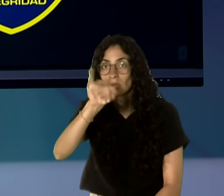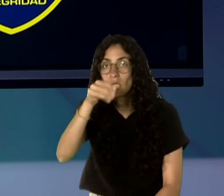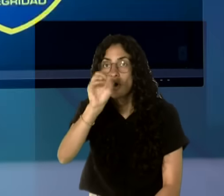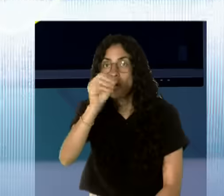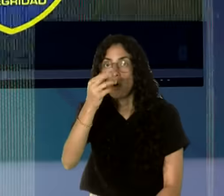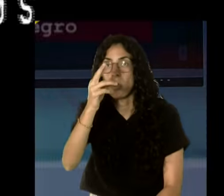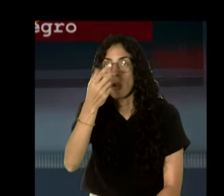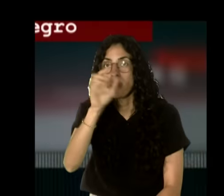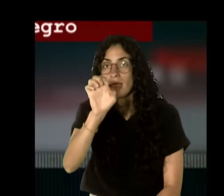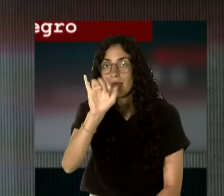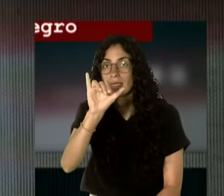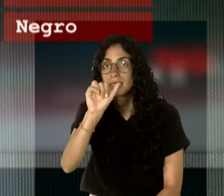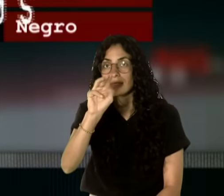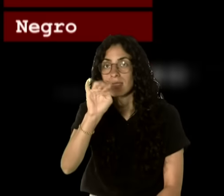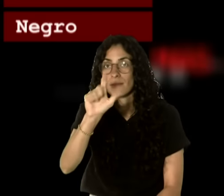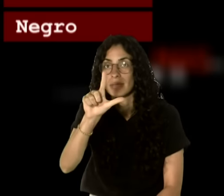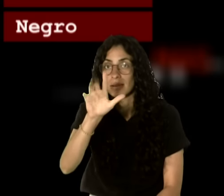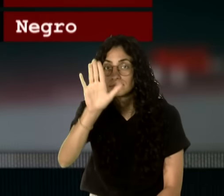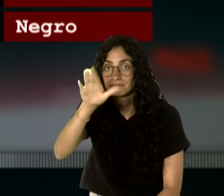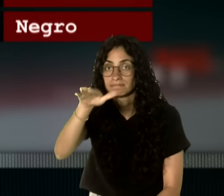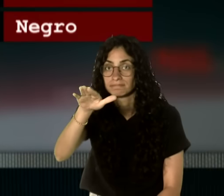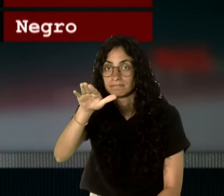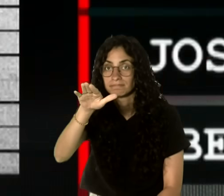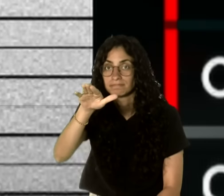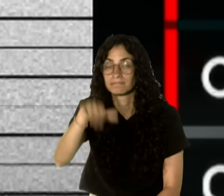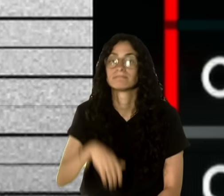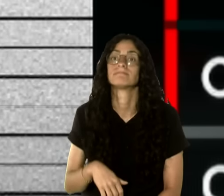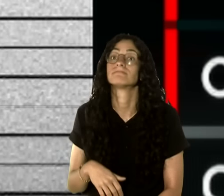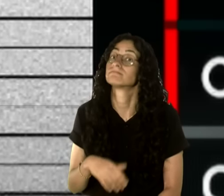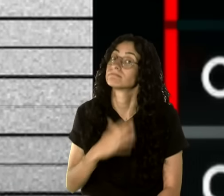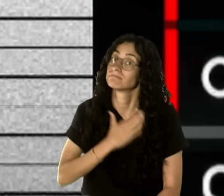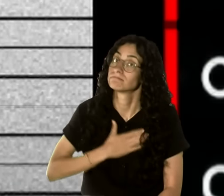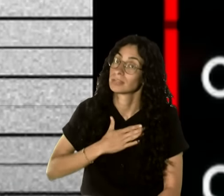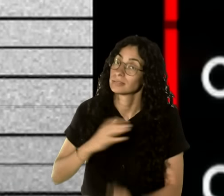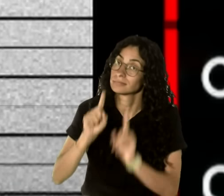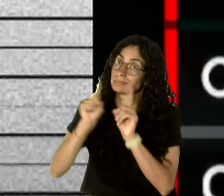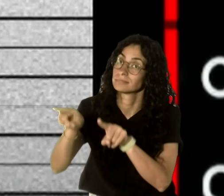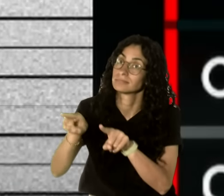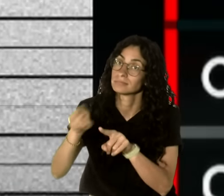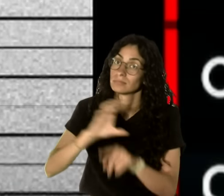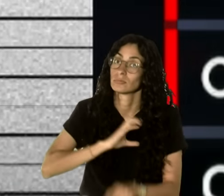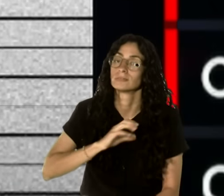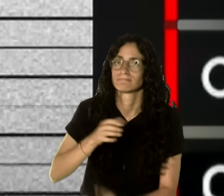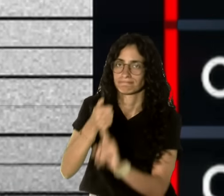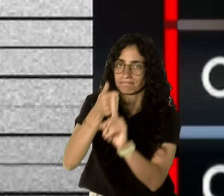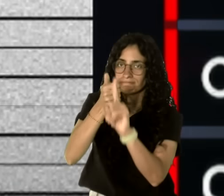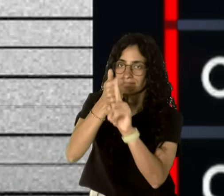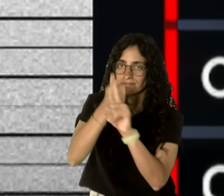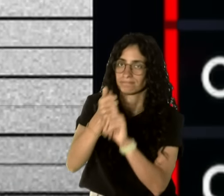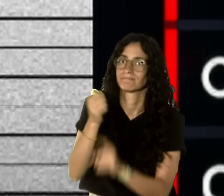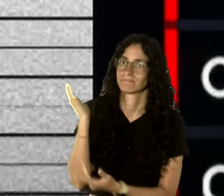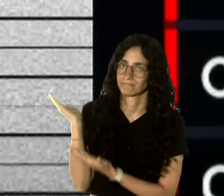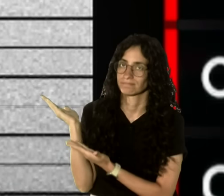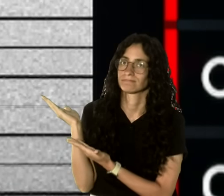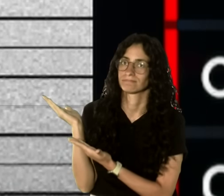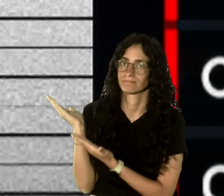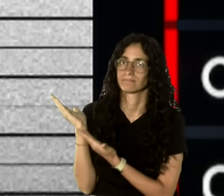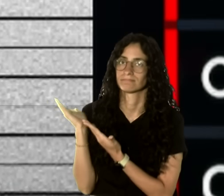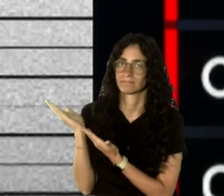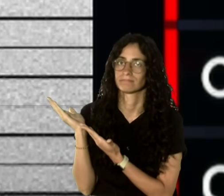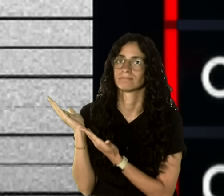Jorge yamil Entrégate Sí tú mismo Jorge Yo sé que tú estás viendo ahora mismo